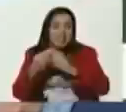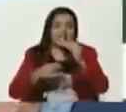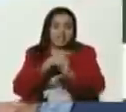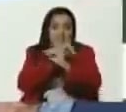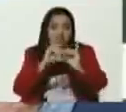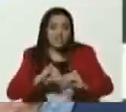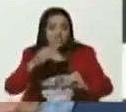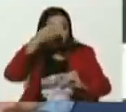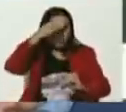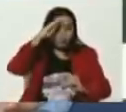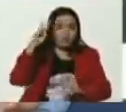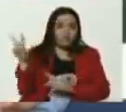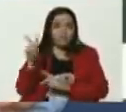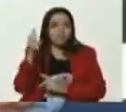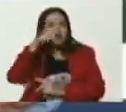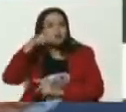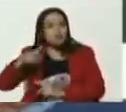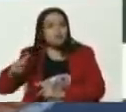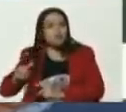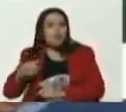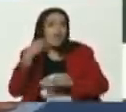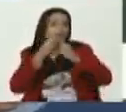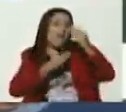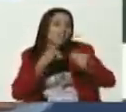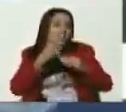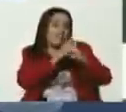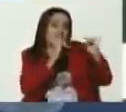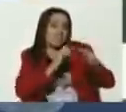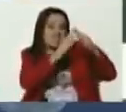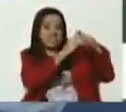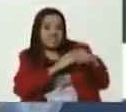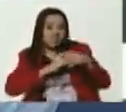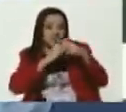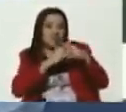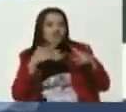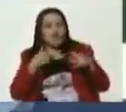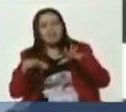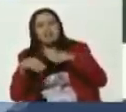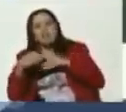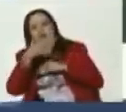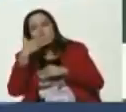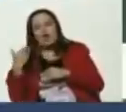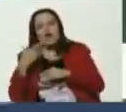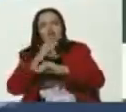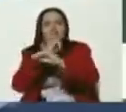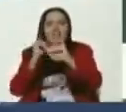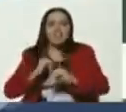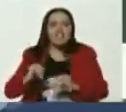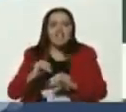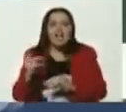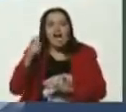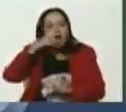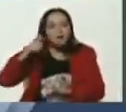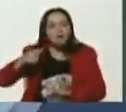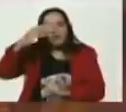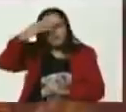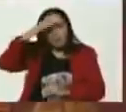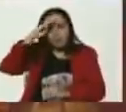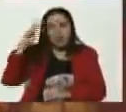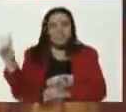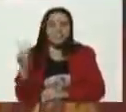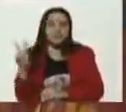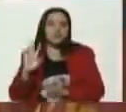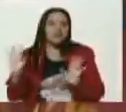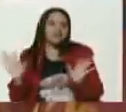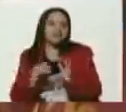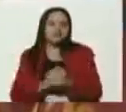de Cuba y de Venezuela y hacer feliz al imperialismo, preferimos nosotros hacer felices a los pueblos de Cuba y de